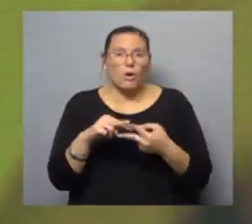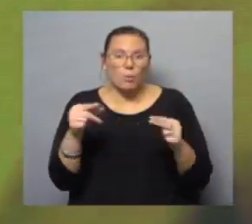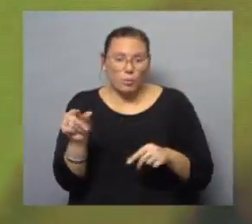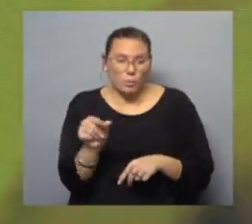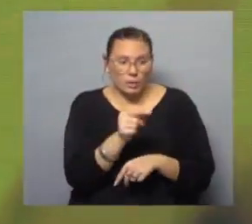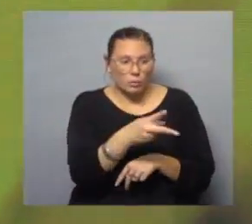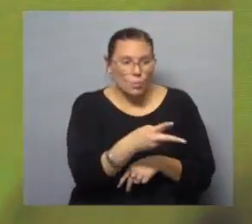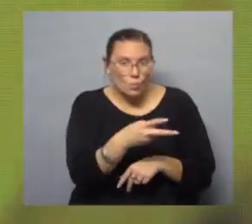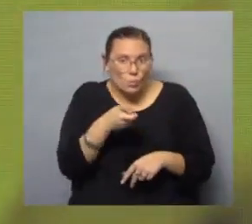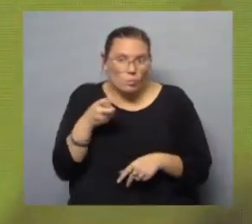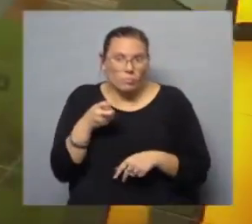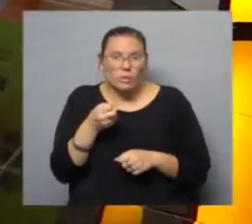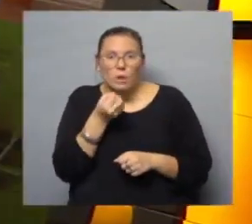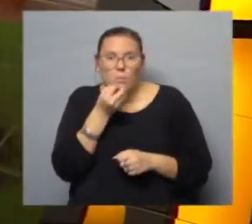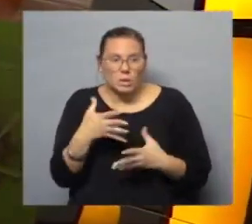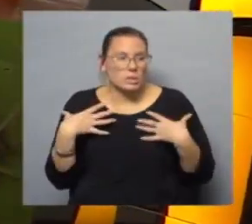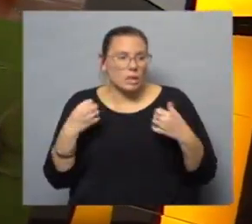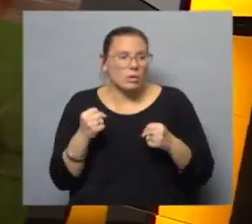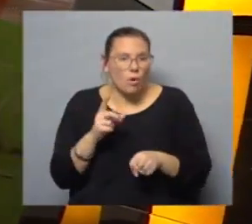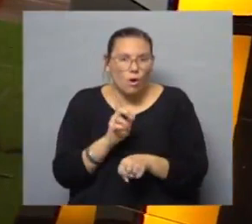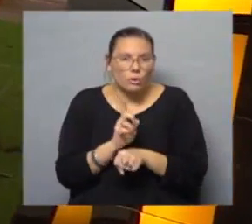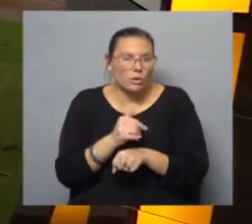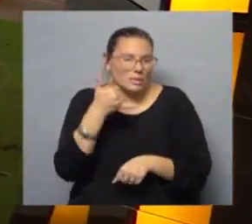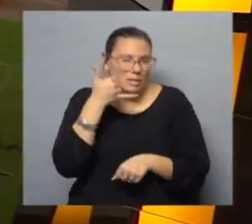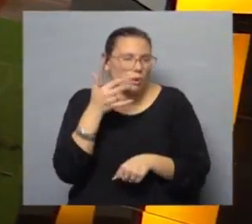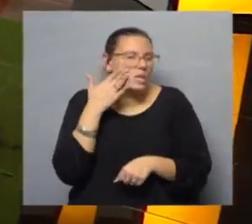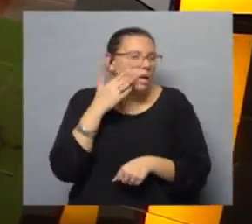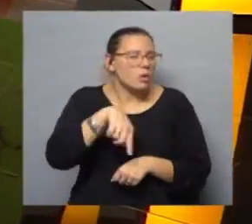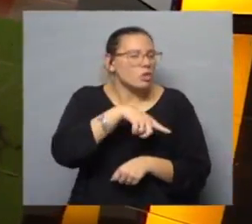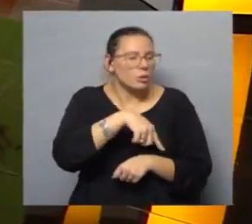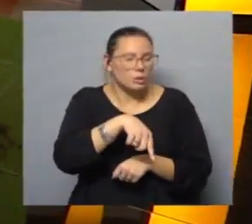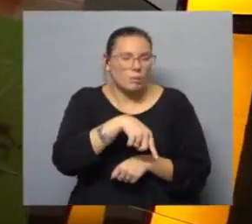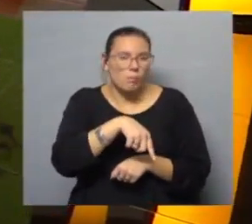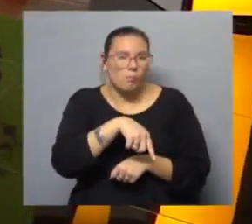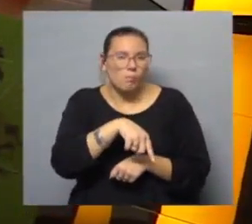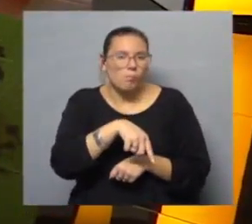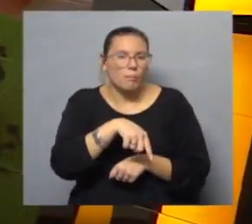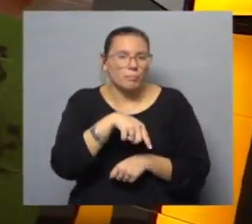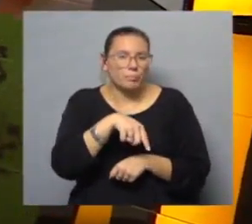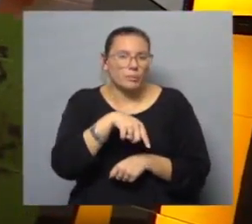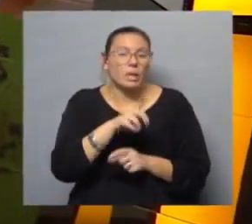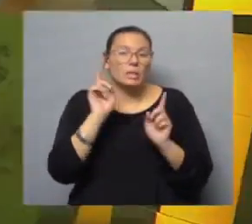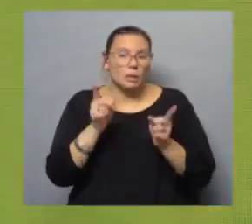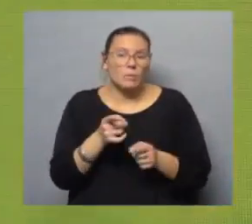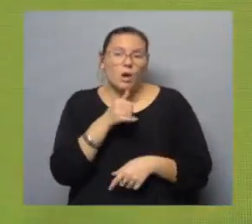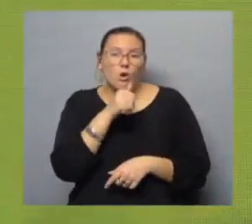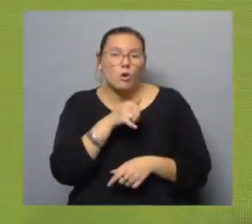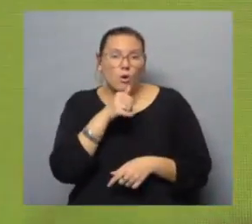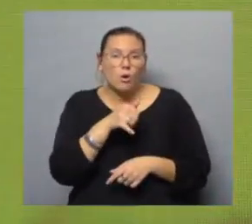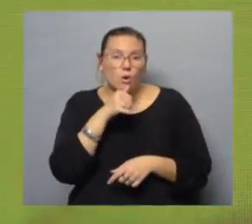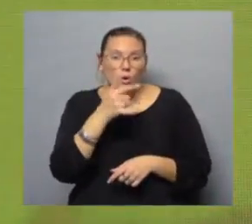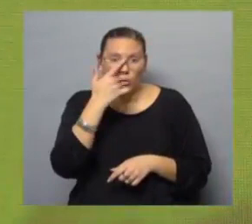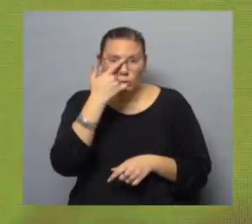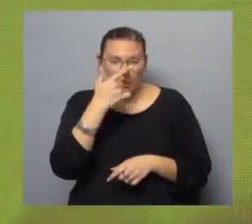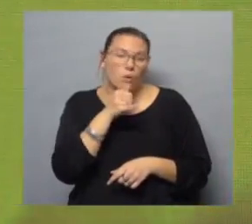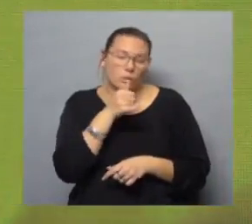están en buen estado de salud, los pueden seguir, los siguen con un celular y bueno, y también nos contaba Susana que